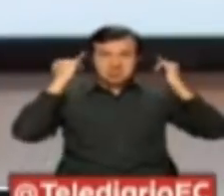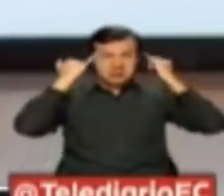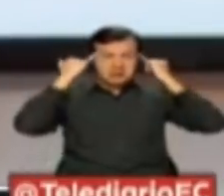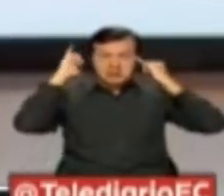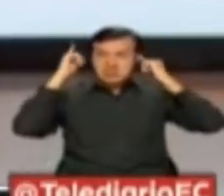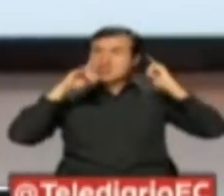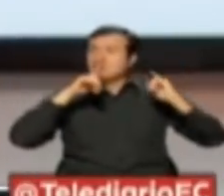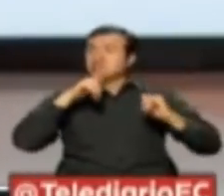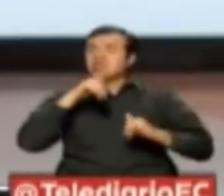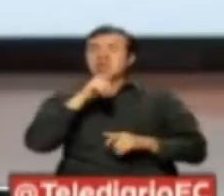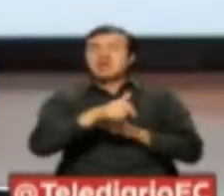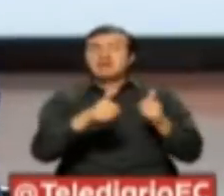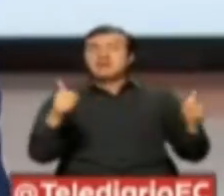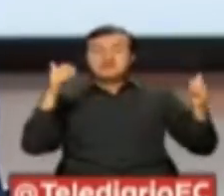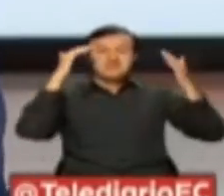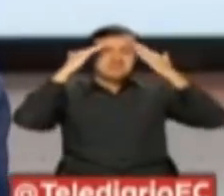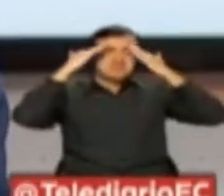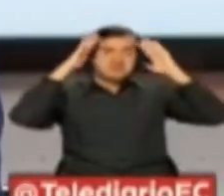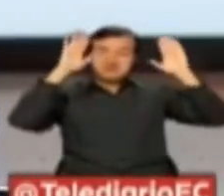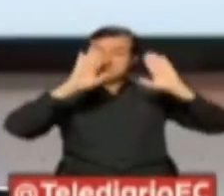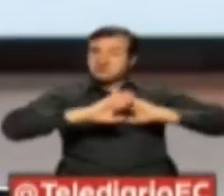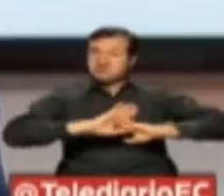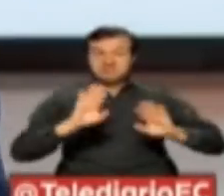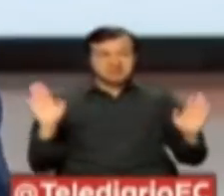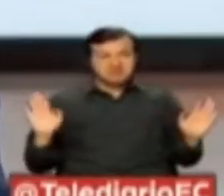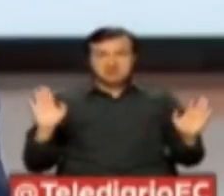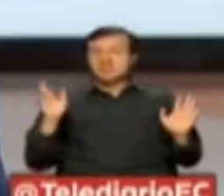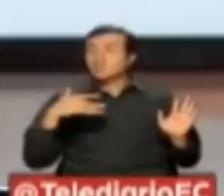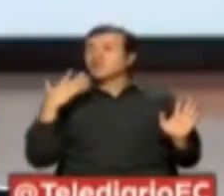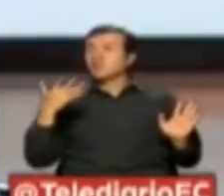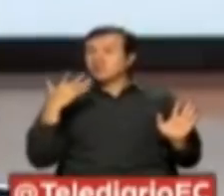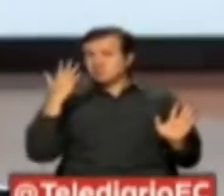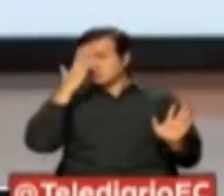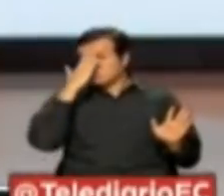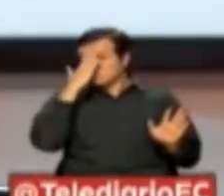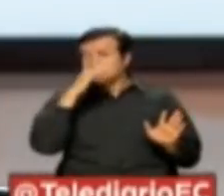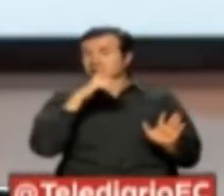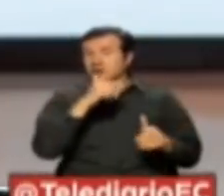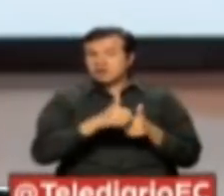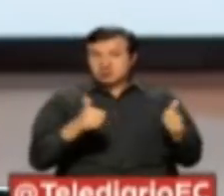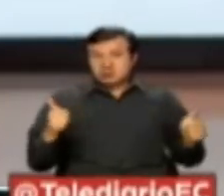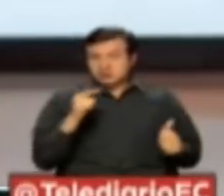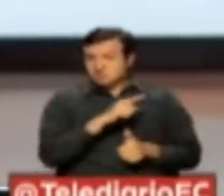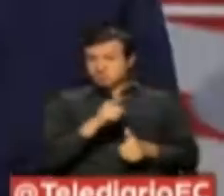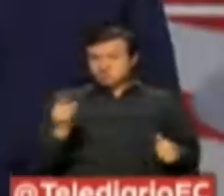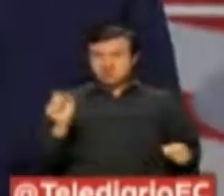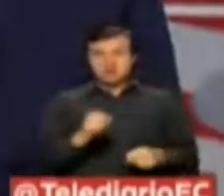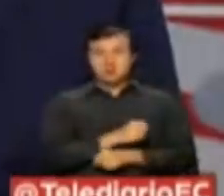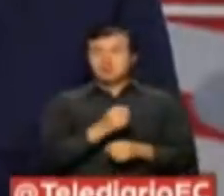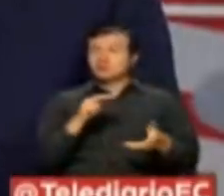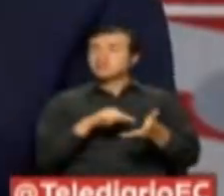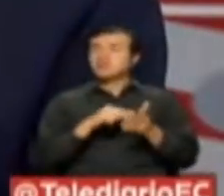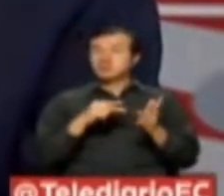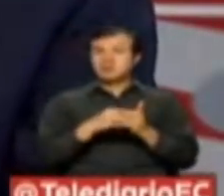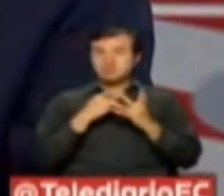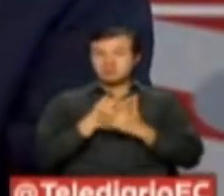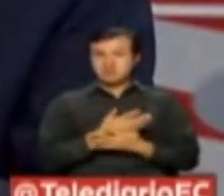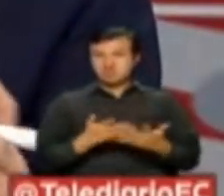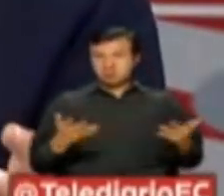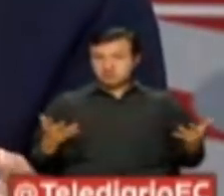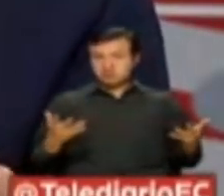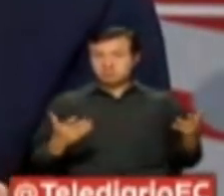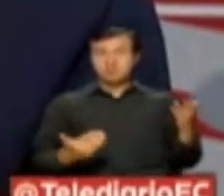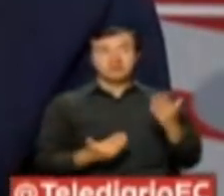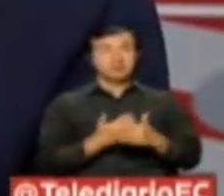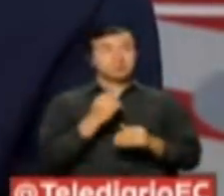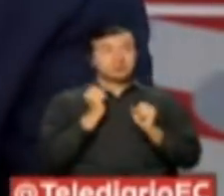de quiénes son candidatos y muy difícilmente van a llegar a saber quiénes son los candidatos esto qué significa nuevamente esto es le da una